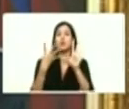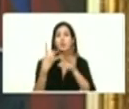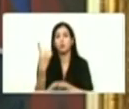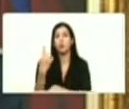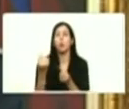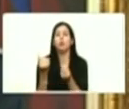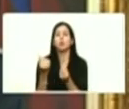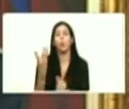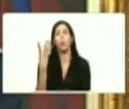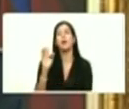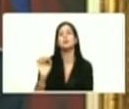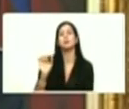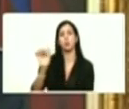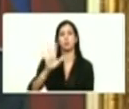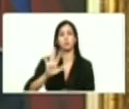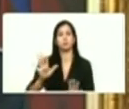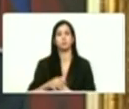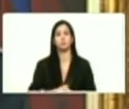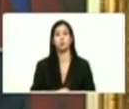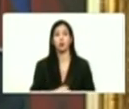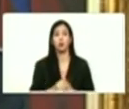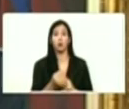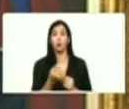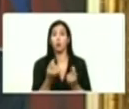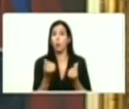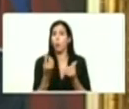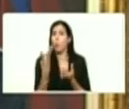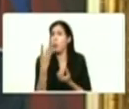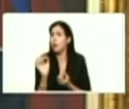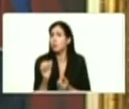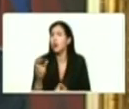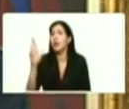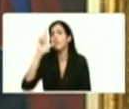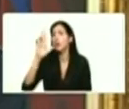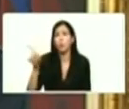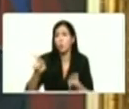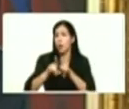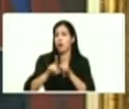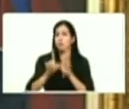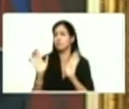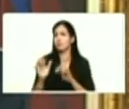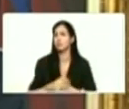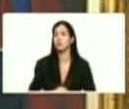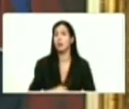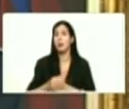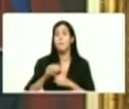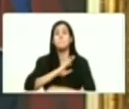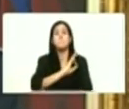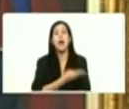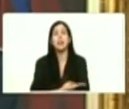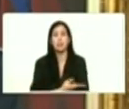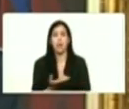40 bolívares ¿qué cuesta 40 bolívares? ¿es un refresco? ¿una malta?